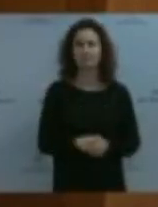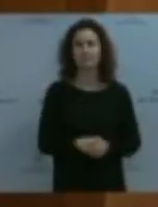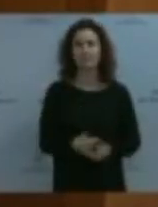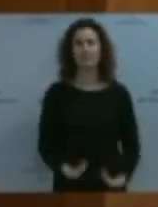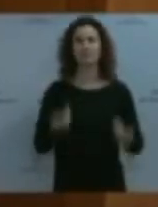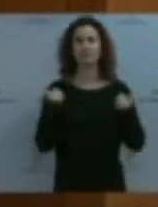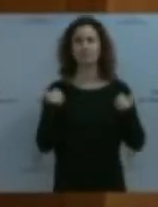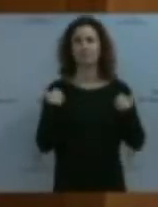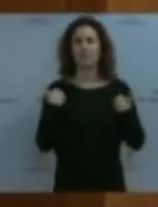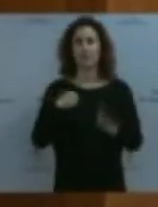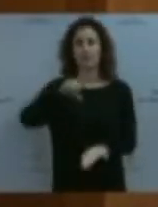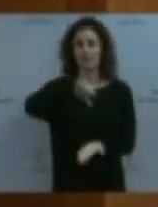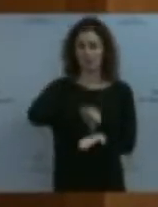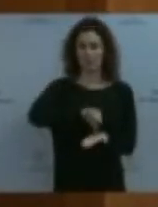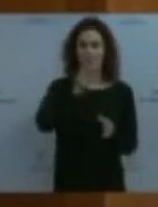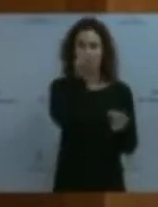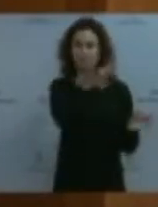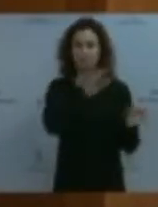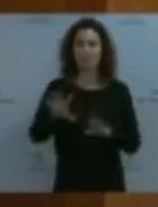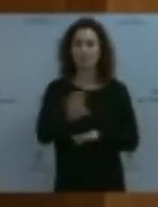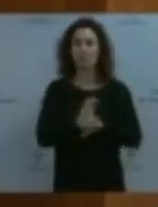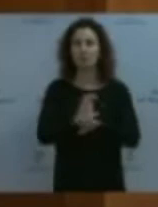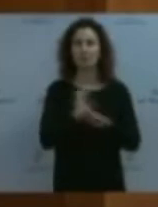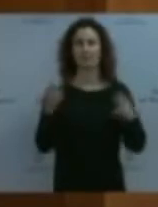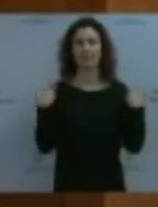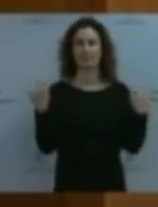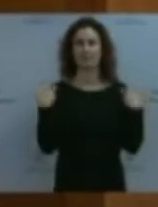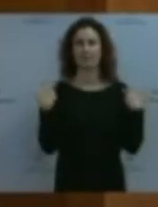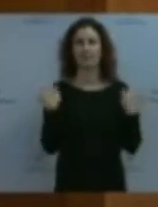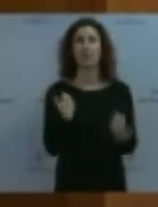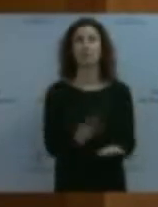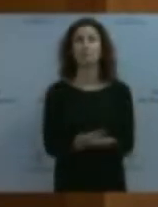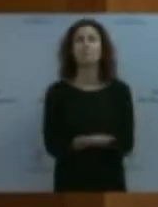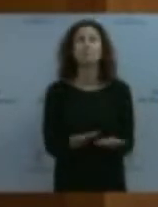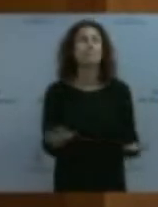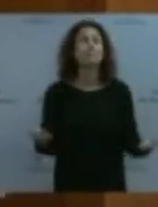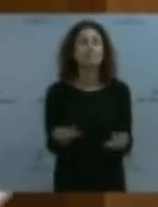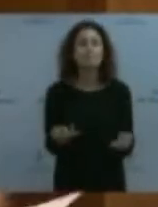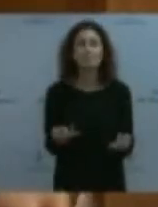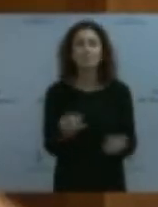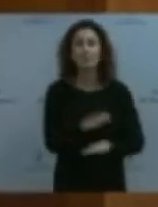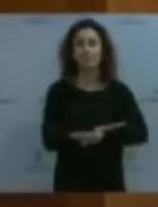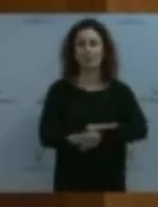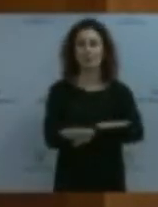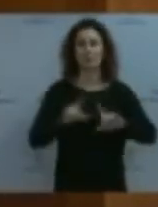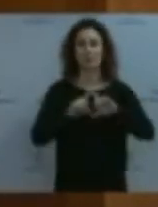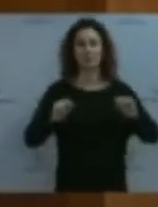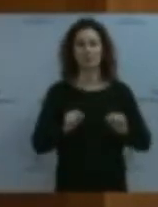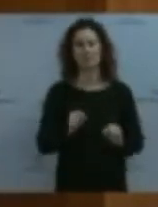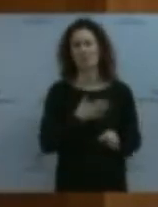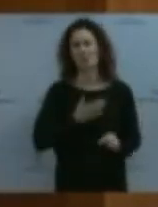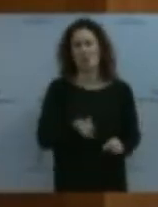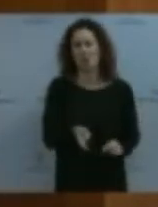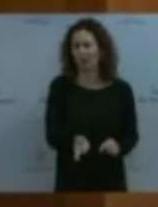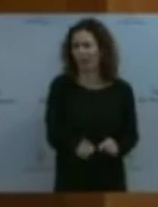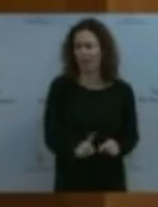Consejería de Hacienda, lo que amuesa, simple y llanamente, que el Gobierno de Asturias no tiene ni una sola idea ni una sola alternativa. El